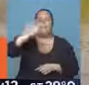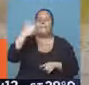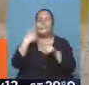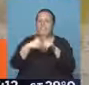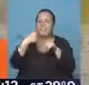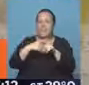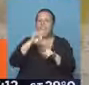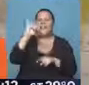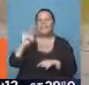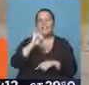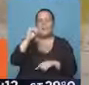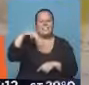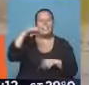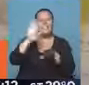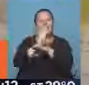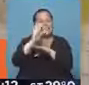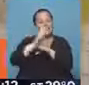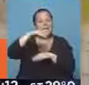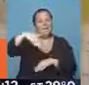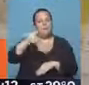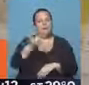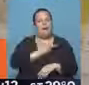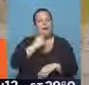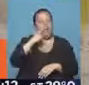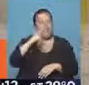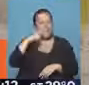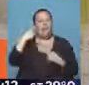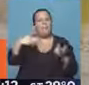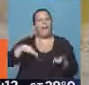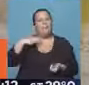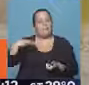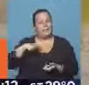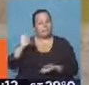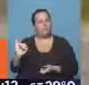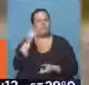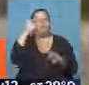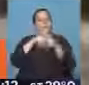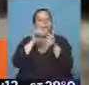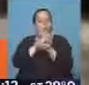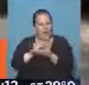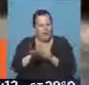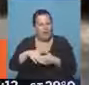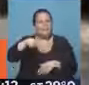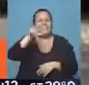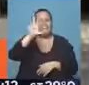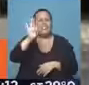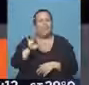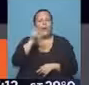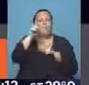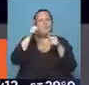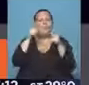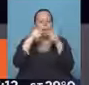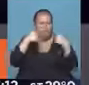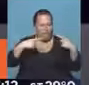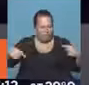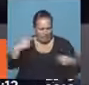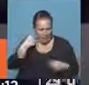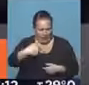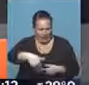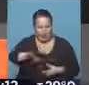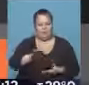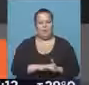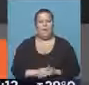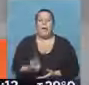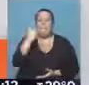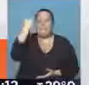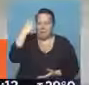edición del Festival Internacional de Cine Mafisi, que premia a la mejor ópera prima. Más de 150 trabajos se verán en estos días. Es la